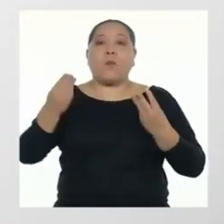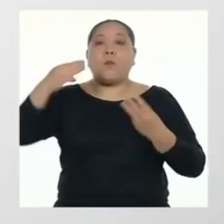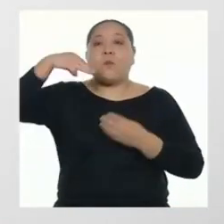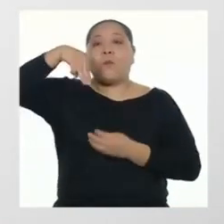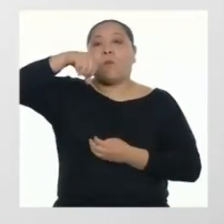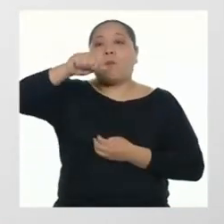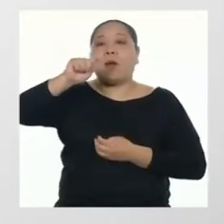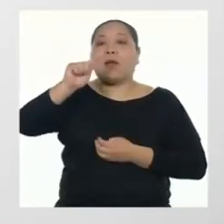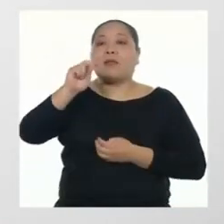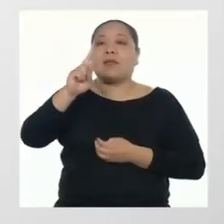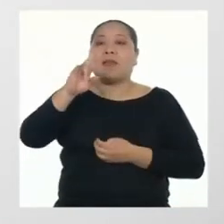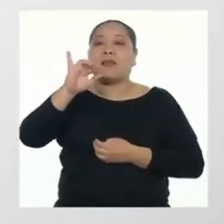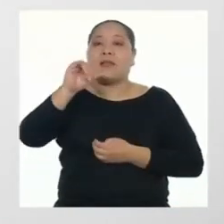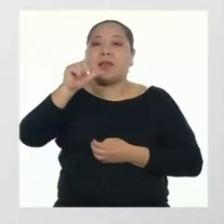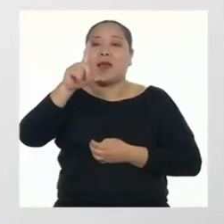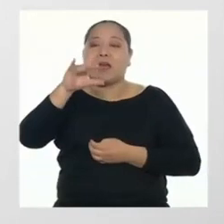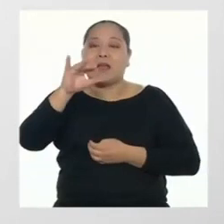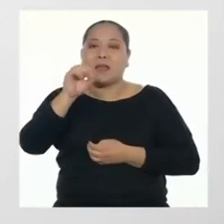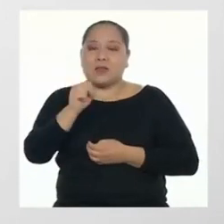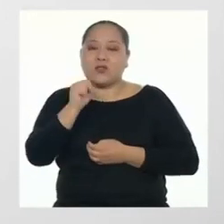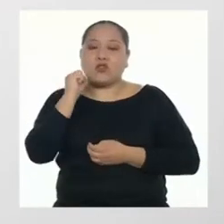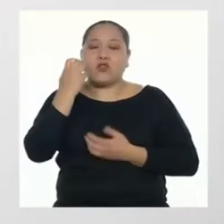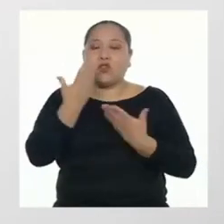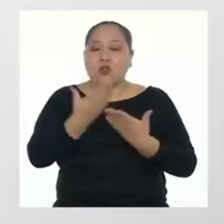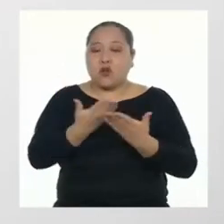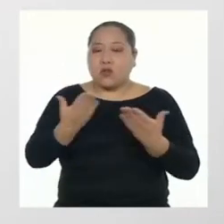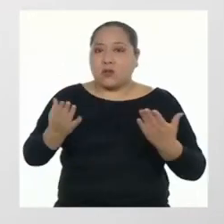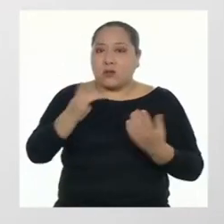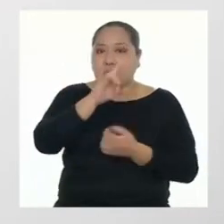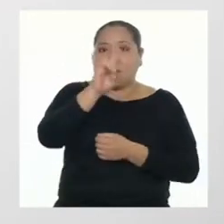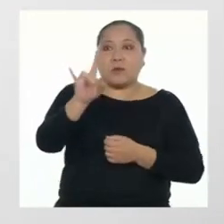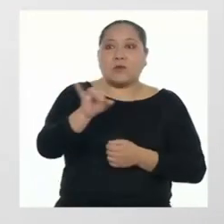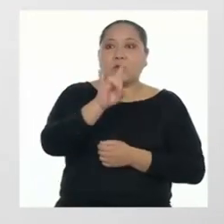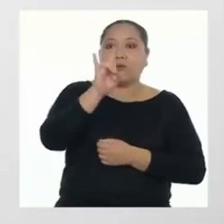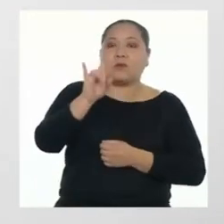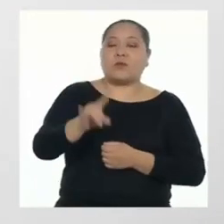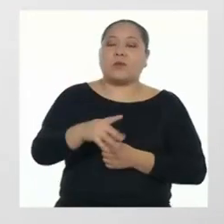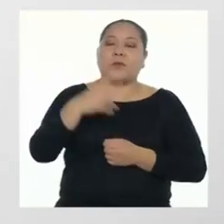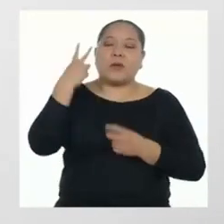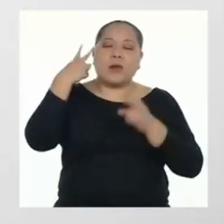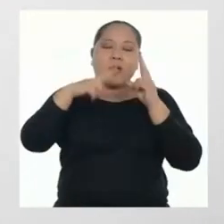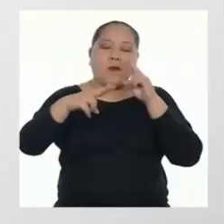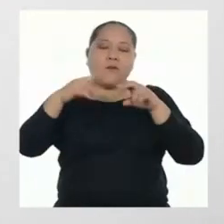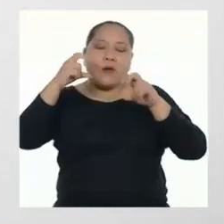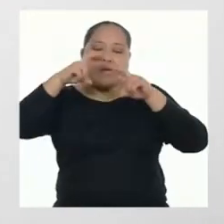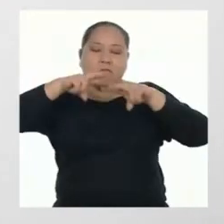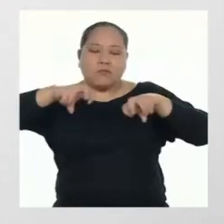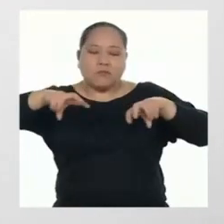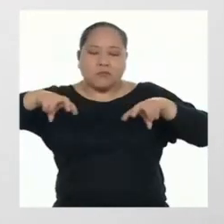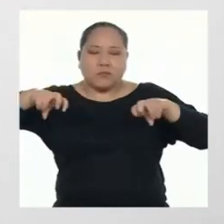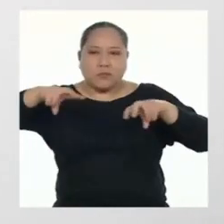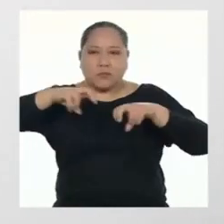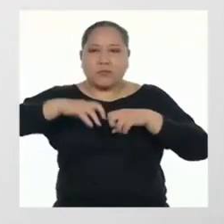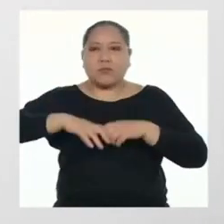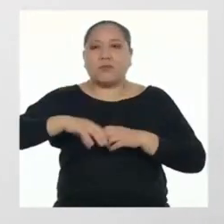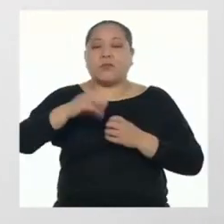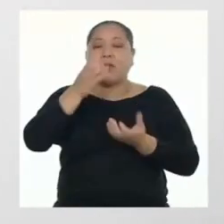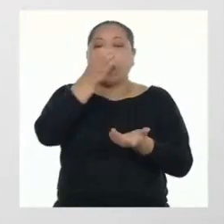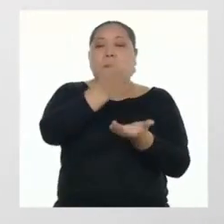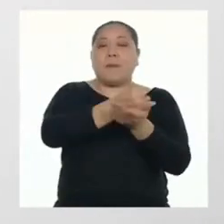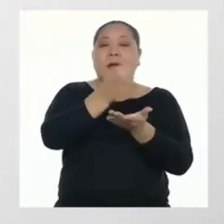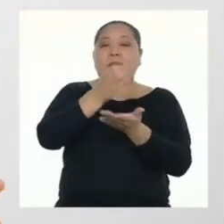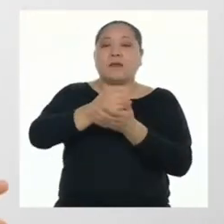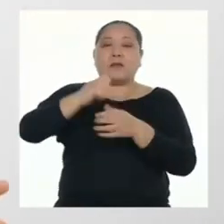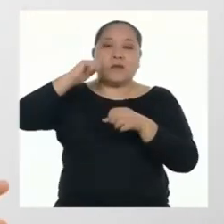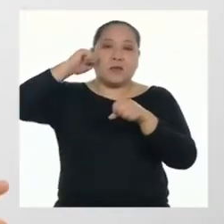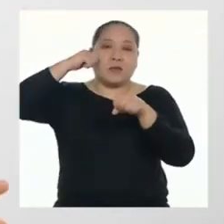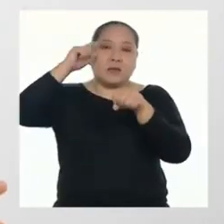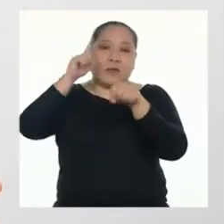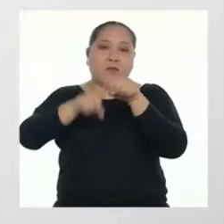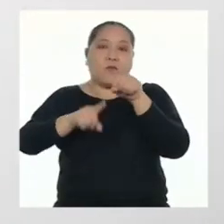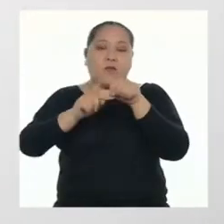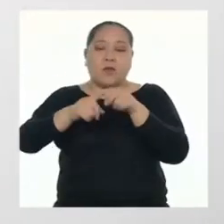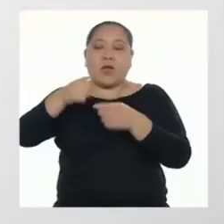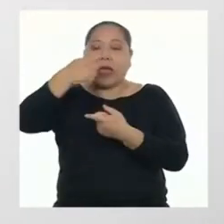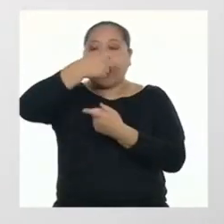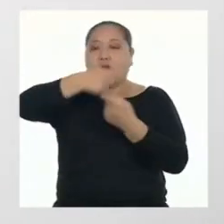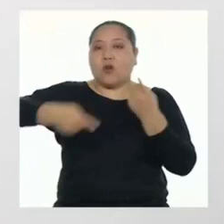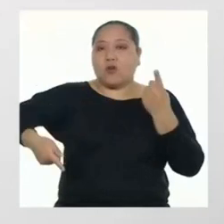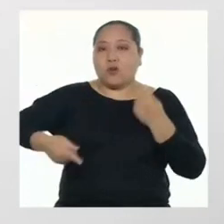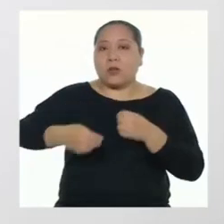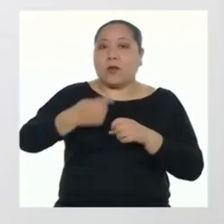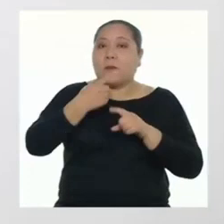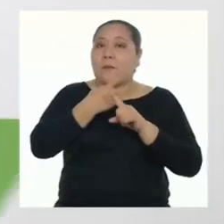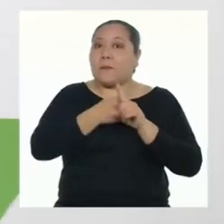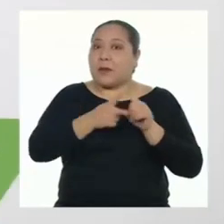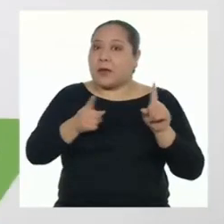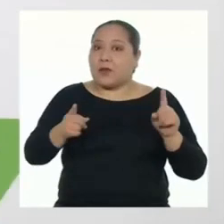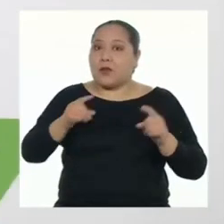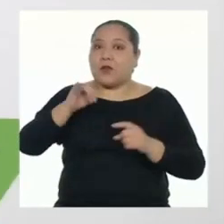un conjunto de utensilios que podemos utilizar para llevar a cabo nuestra experimentación, como los vasos, las cebollas y el cúter. Pero